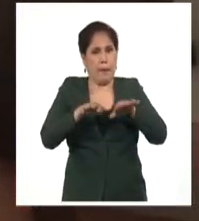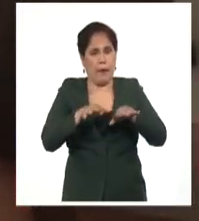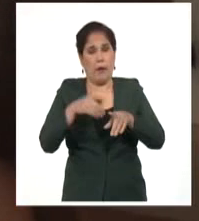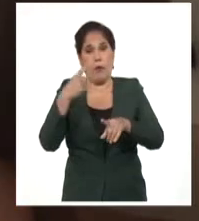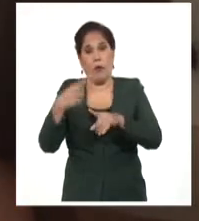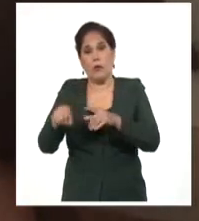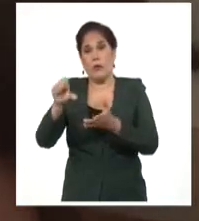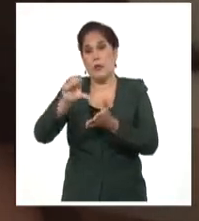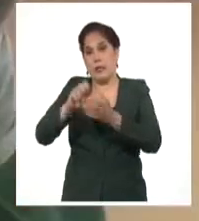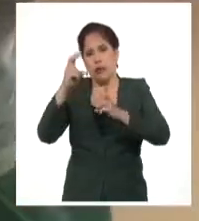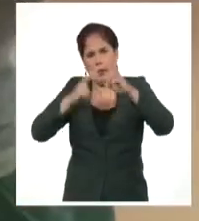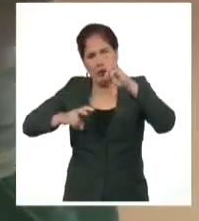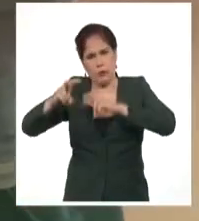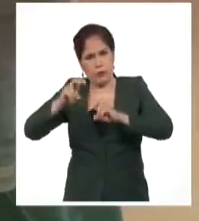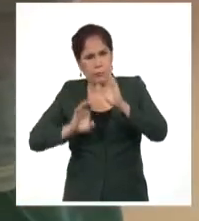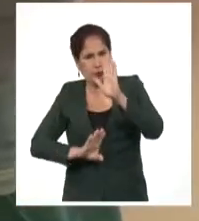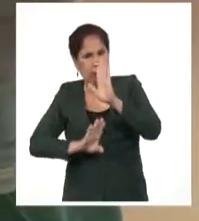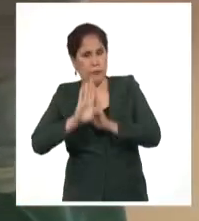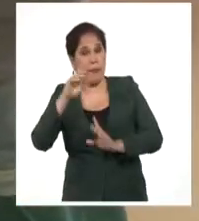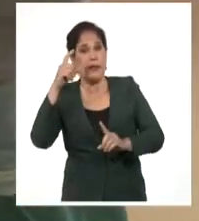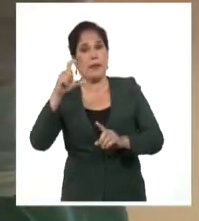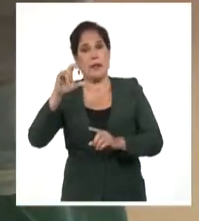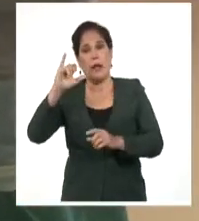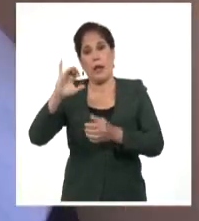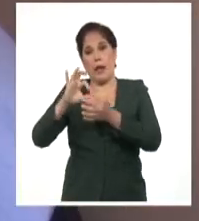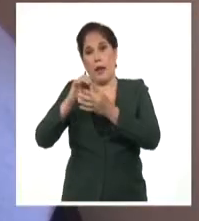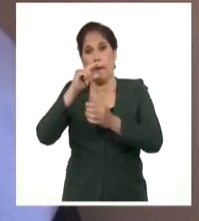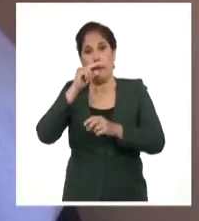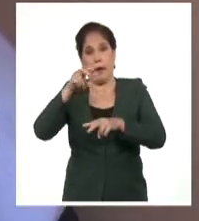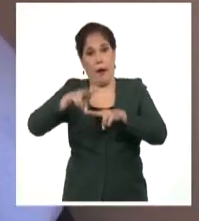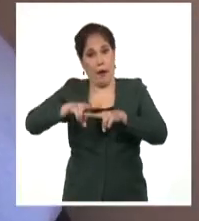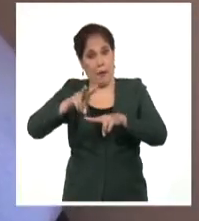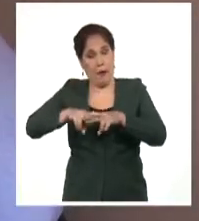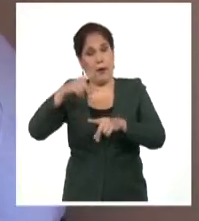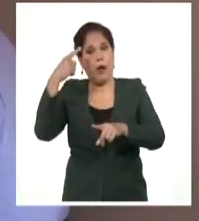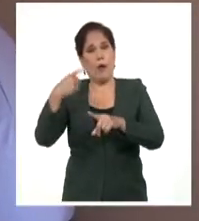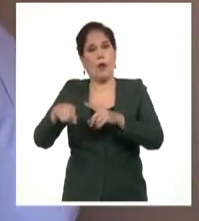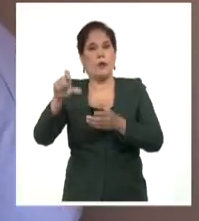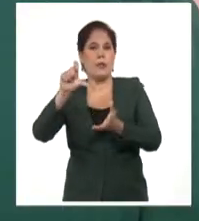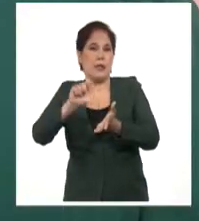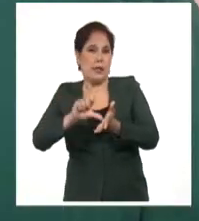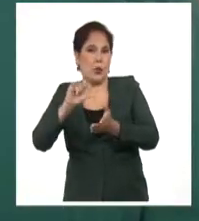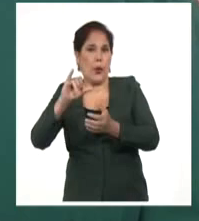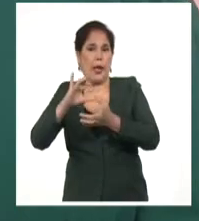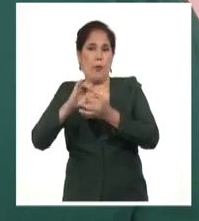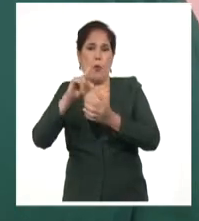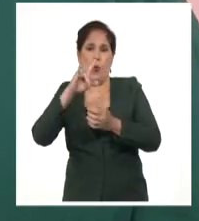Centro de Estudios Avanzados, el CIGB de La Habana y el Centro de Inmunoensayo, que